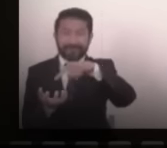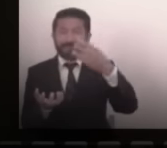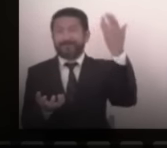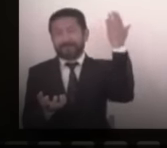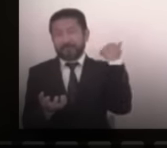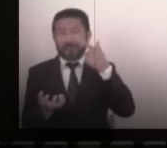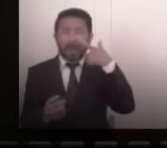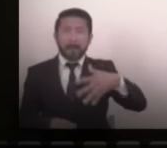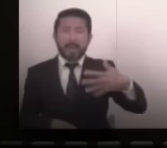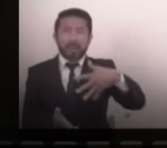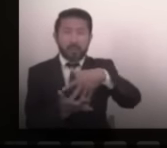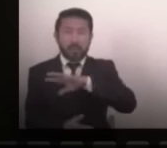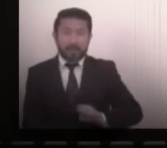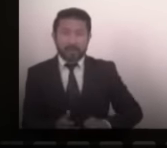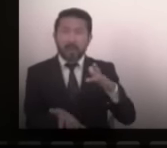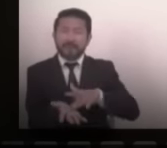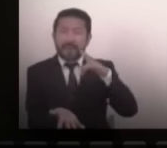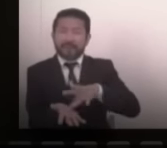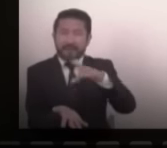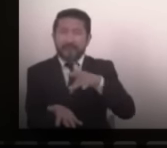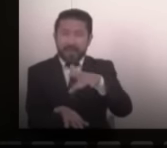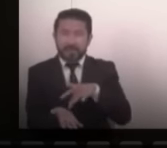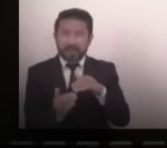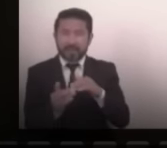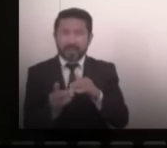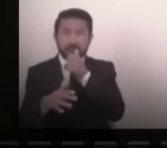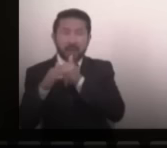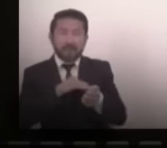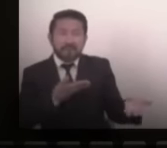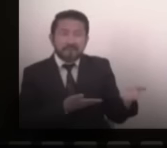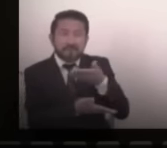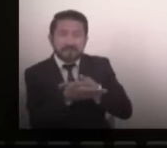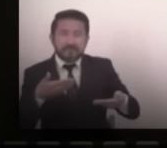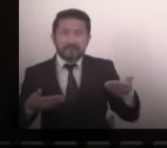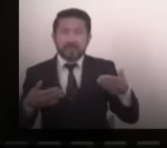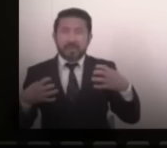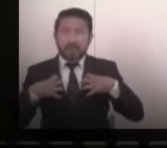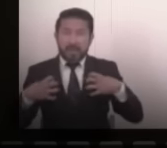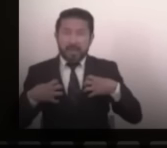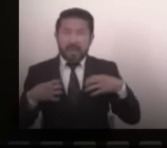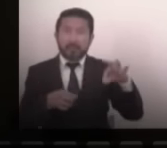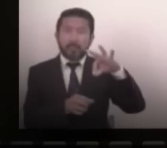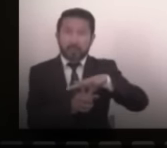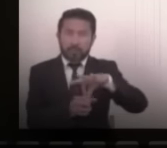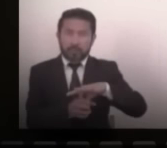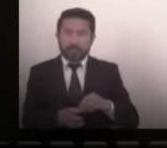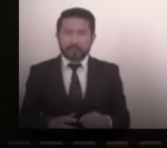de la inseguridad de los salvadoreños y porque negociaban vidas por